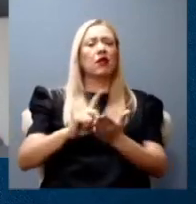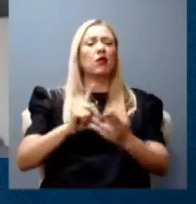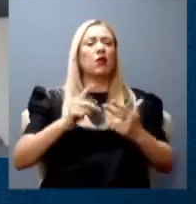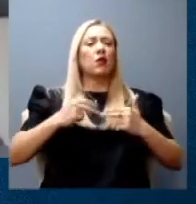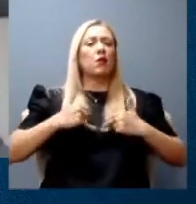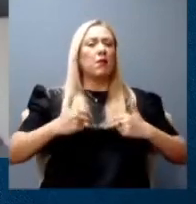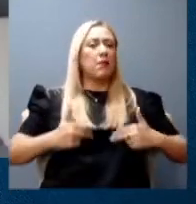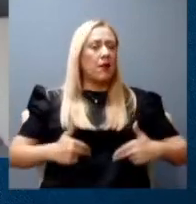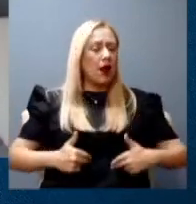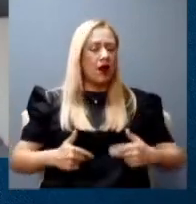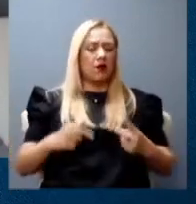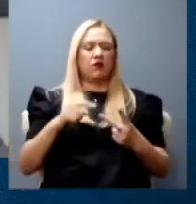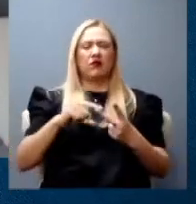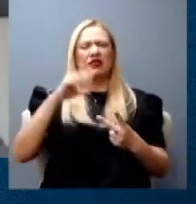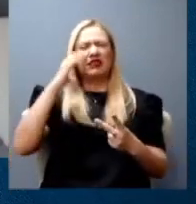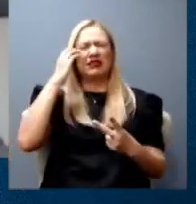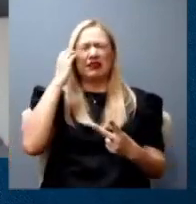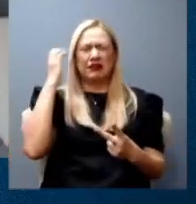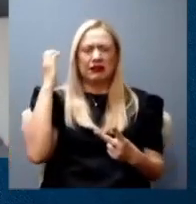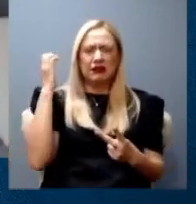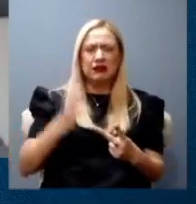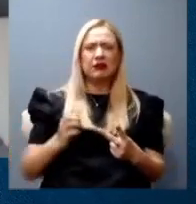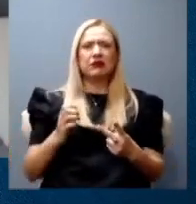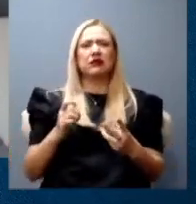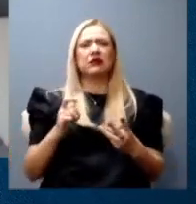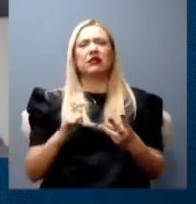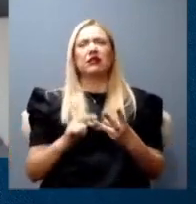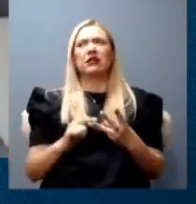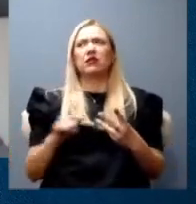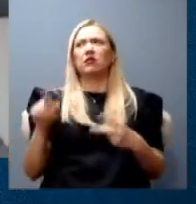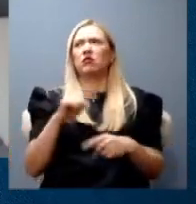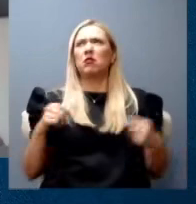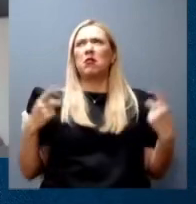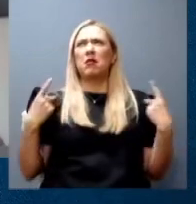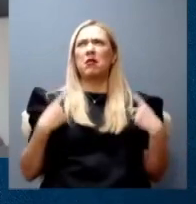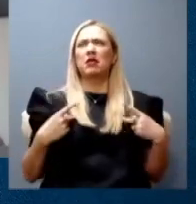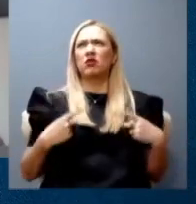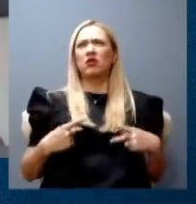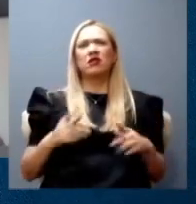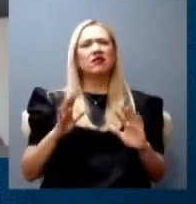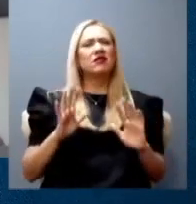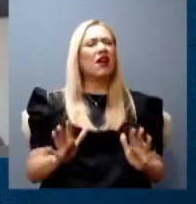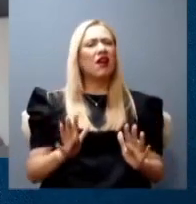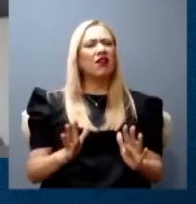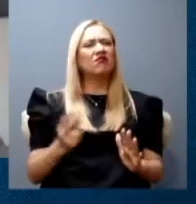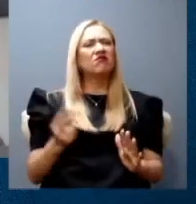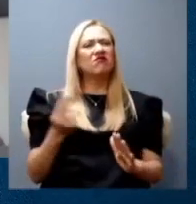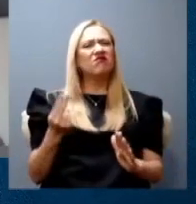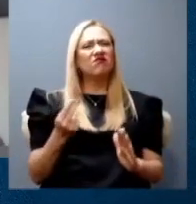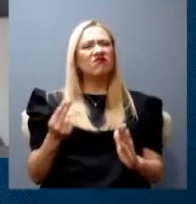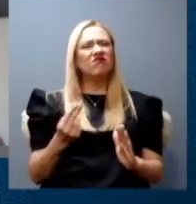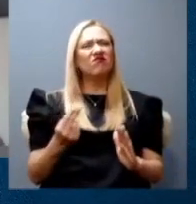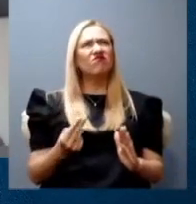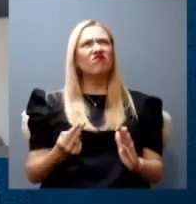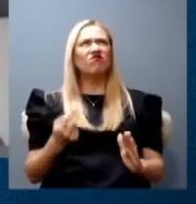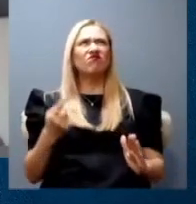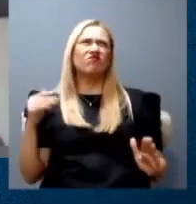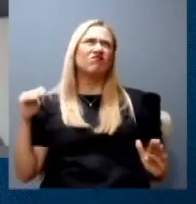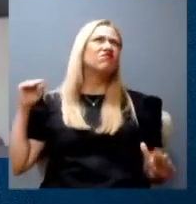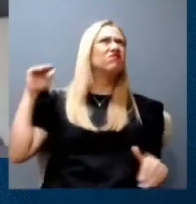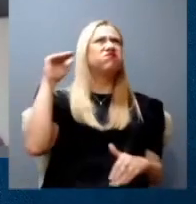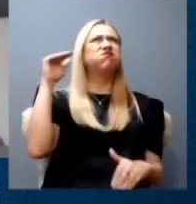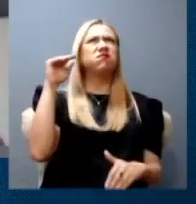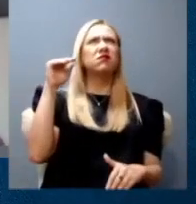pasado de atrocidades que las sociedades deciden enfrentar en un momento político particular y que no